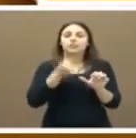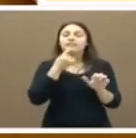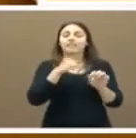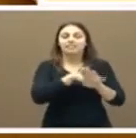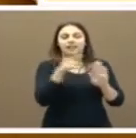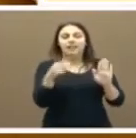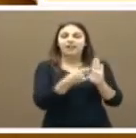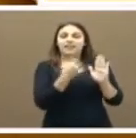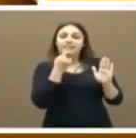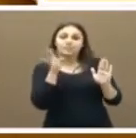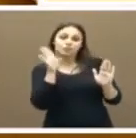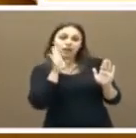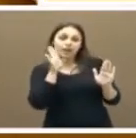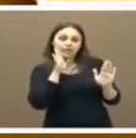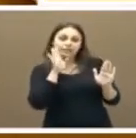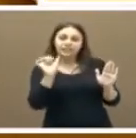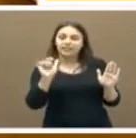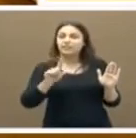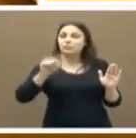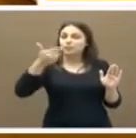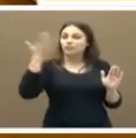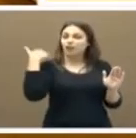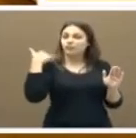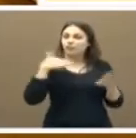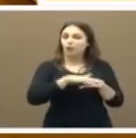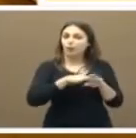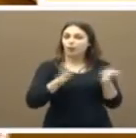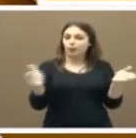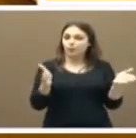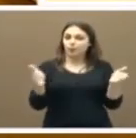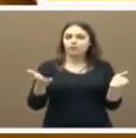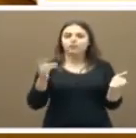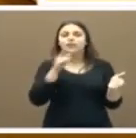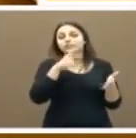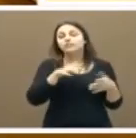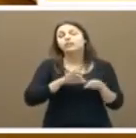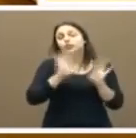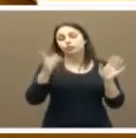que antes le decía que se aprobó en la pasada legislatura y que, por lo tanto,